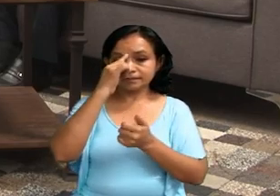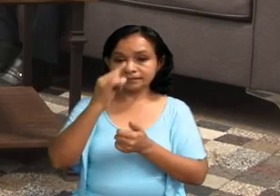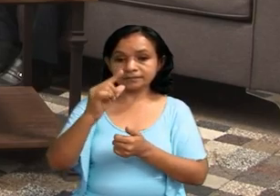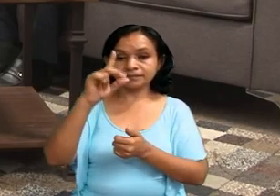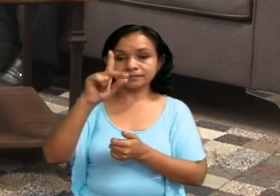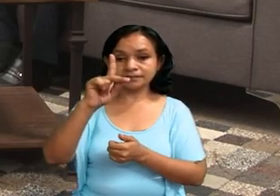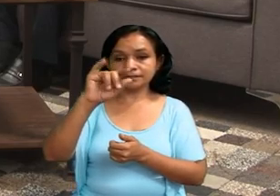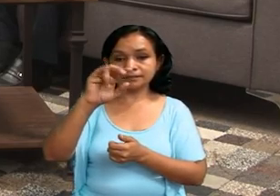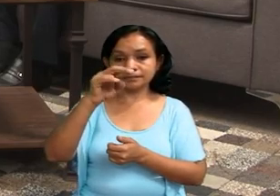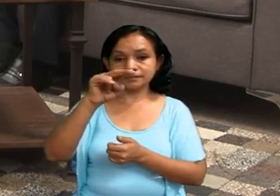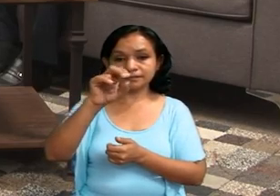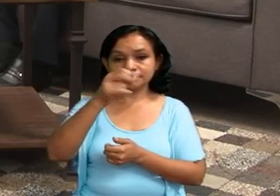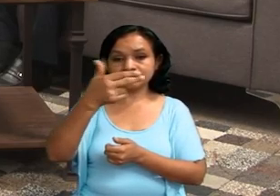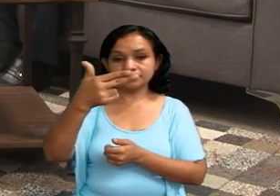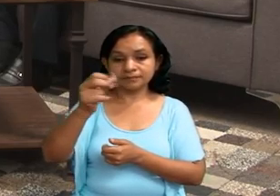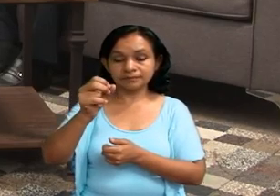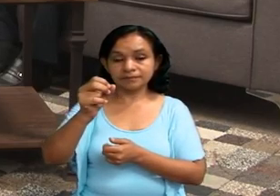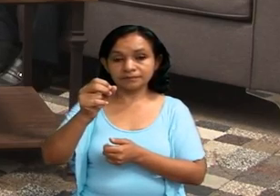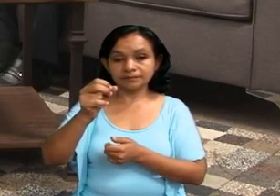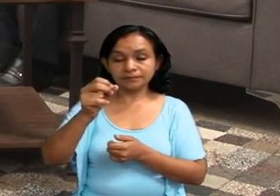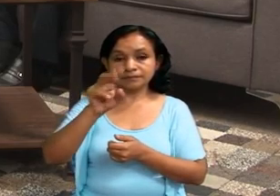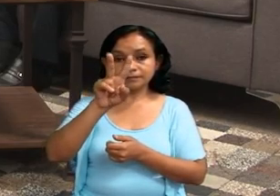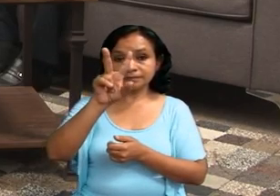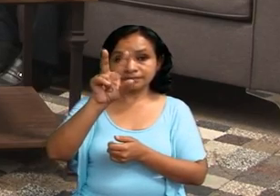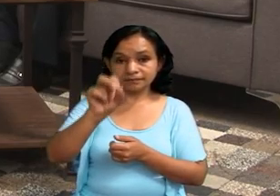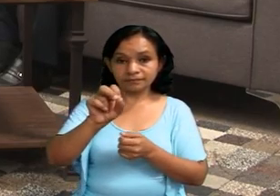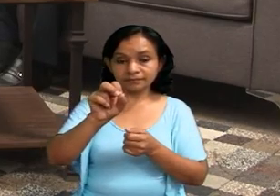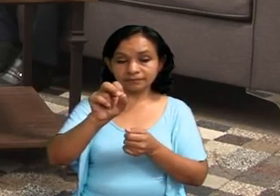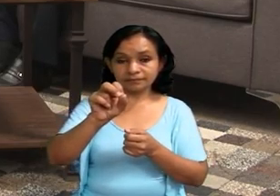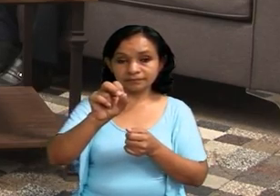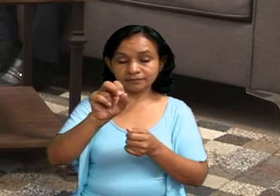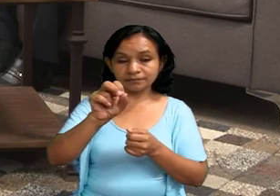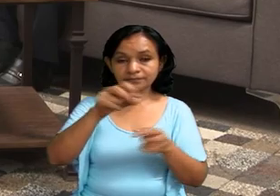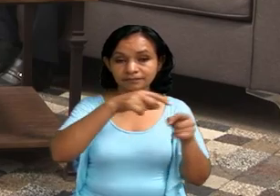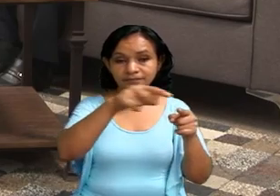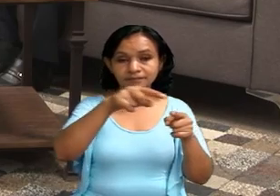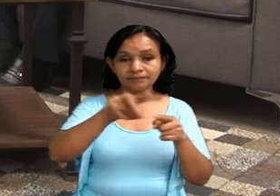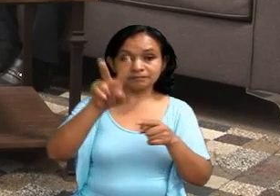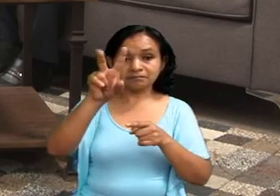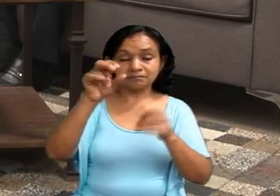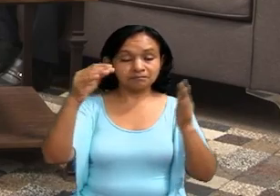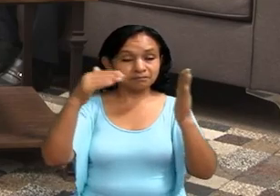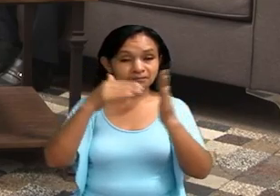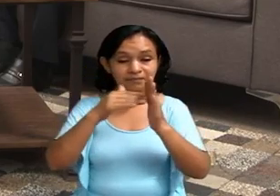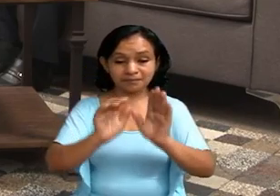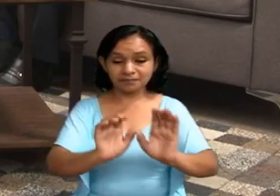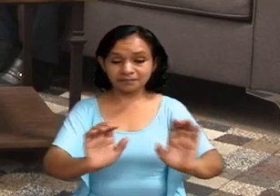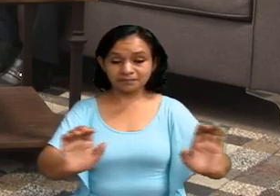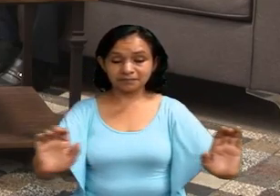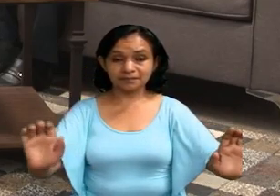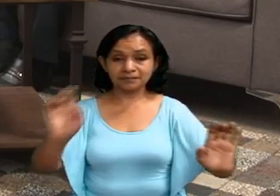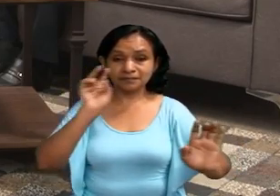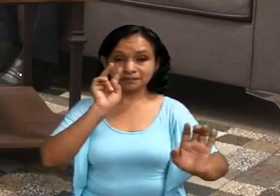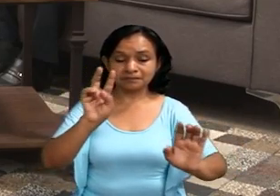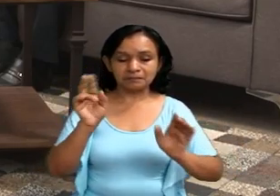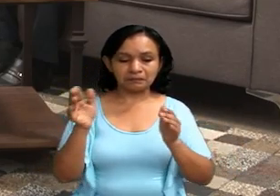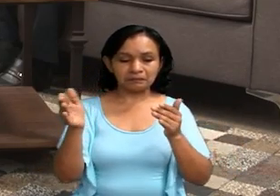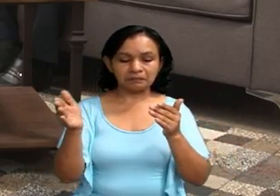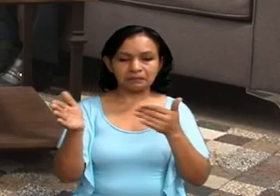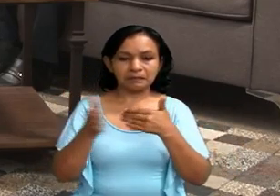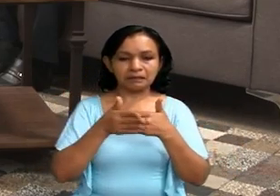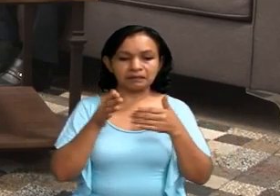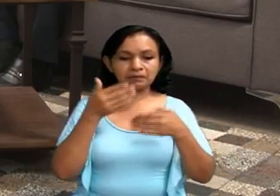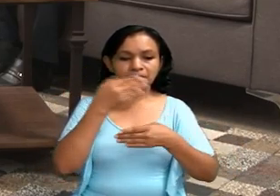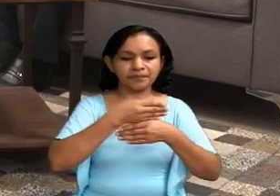como a 20 municipios y la vieron como 20.000 niños, ¿verdad? O sea, Pinocho no se quedó encerrado en el